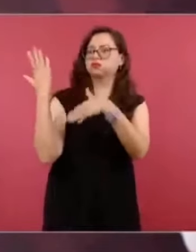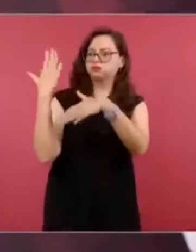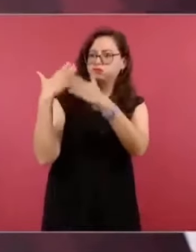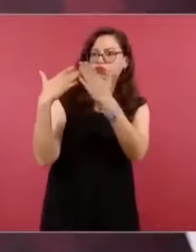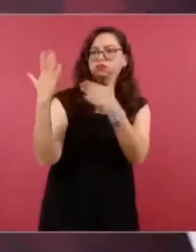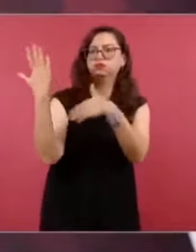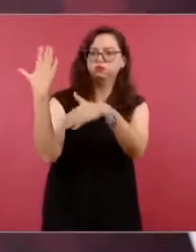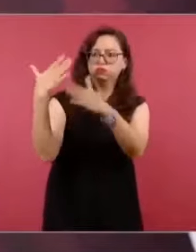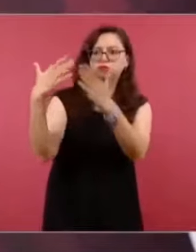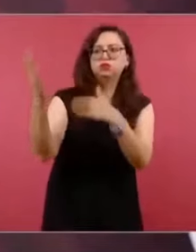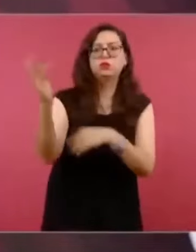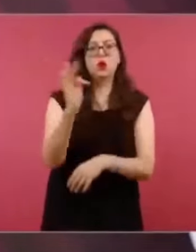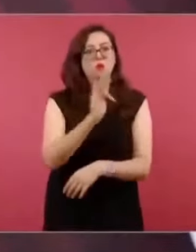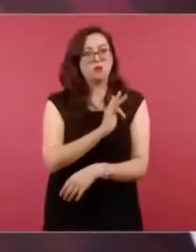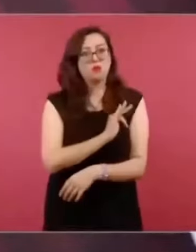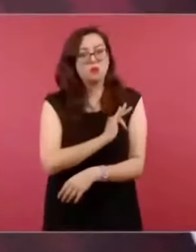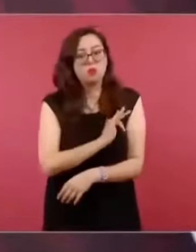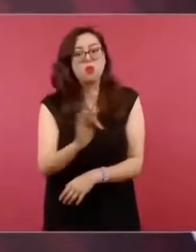Nada más,